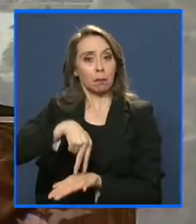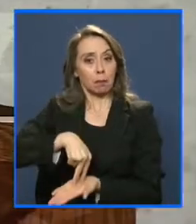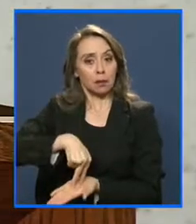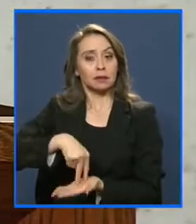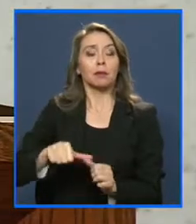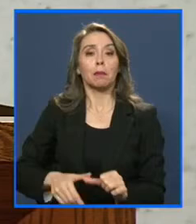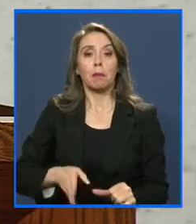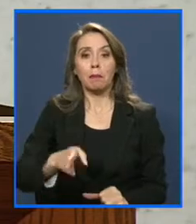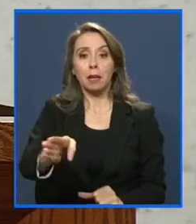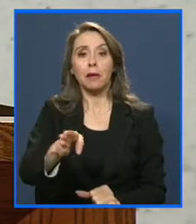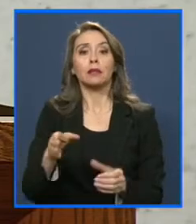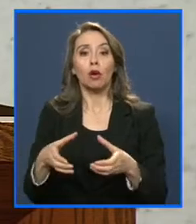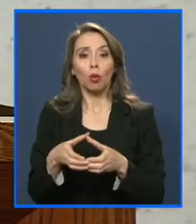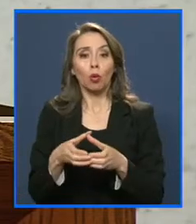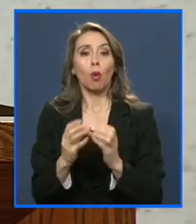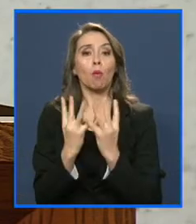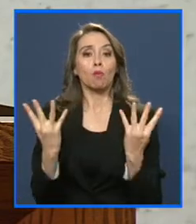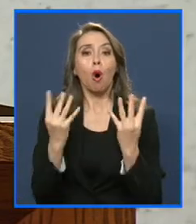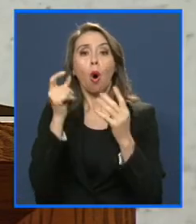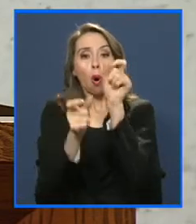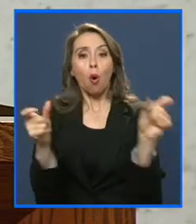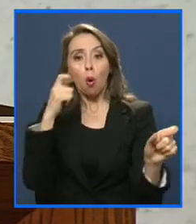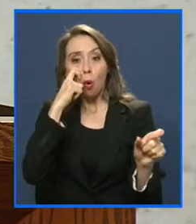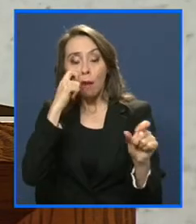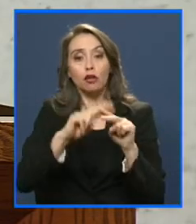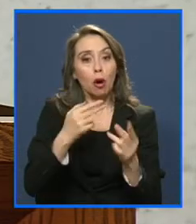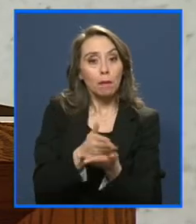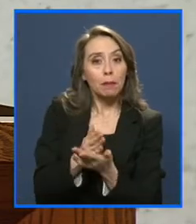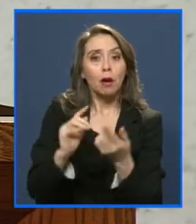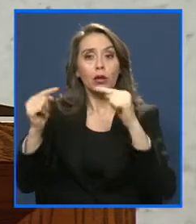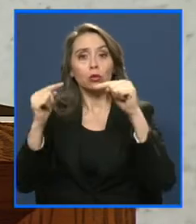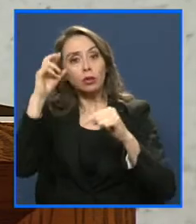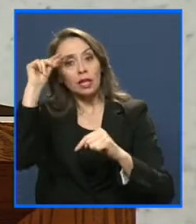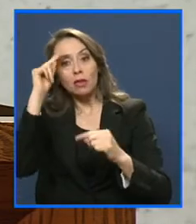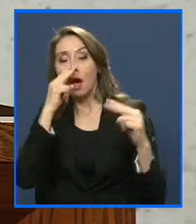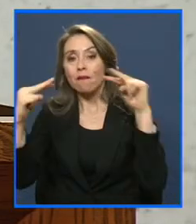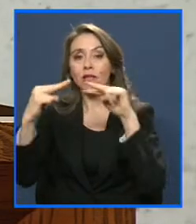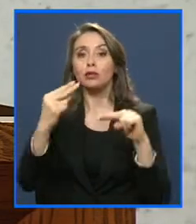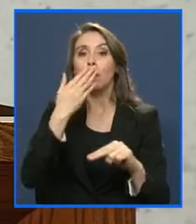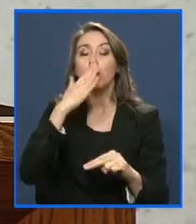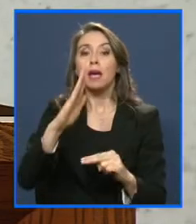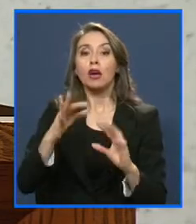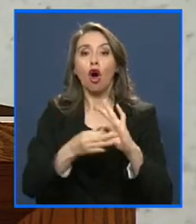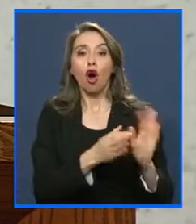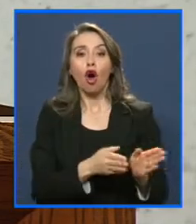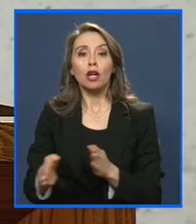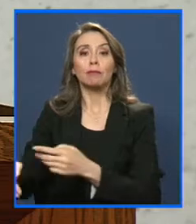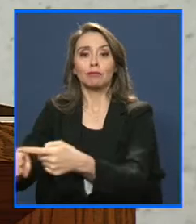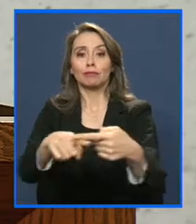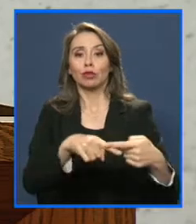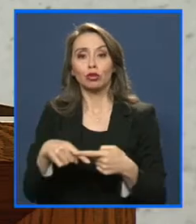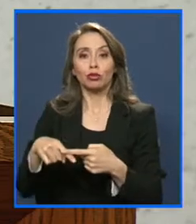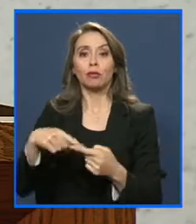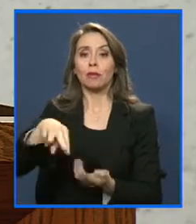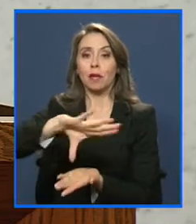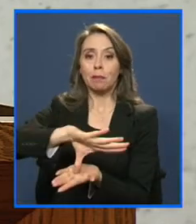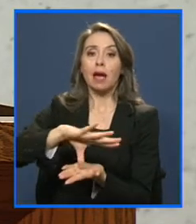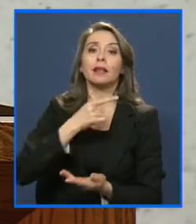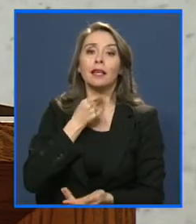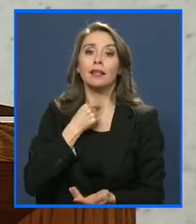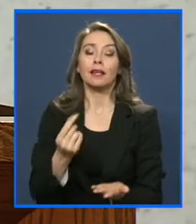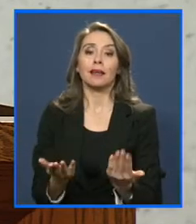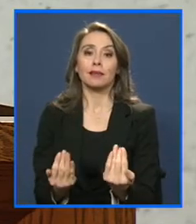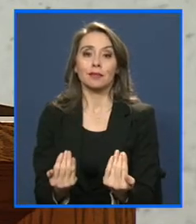y un grupo humano preparado para debatir ideas y visiones de una mejor organización de sociedad del país que queremos y